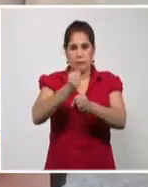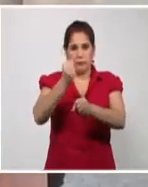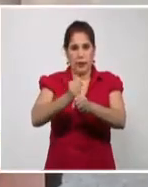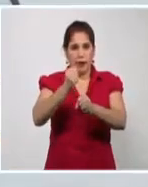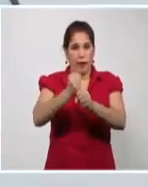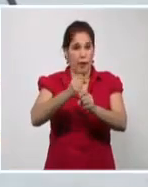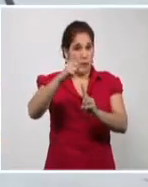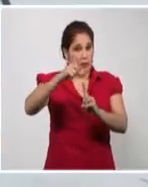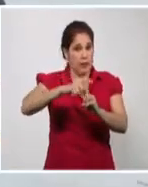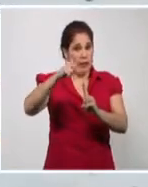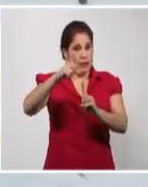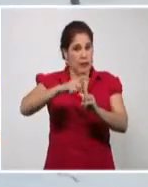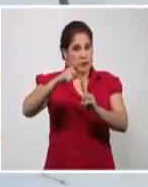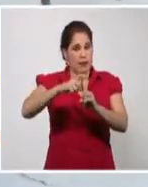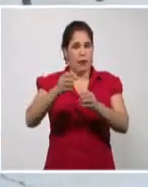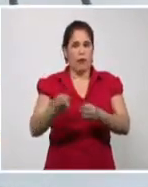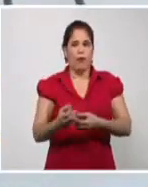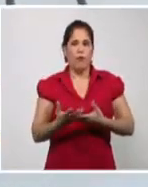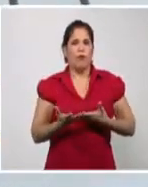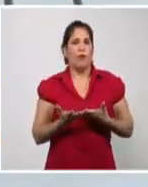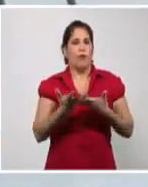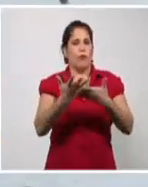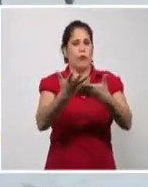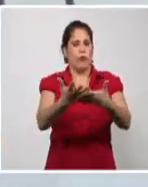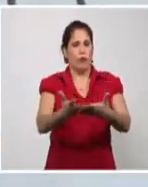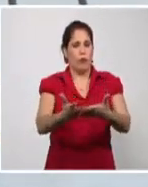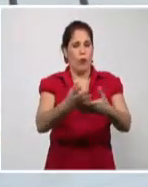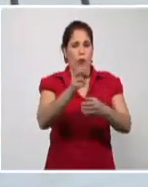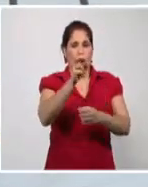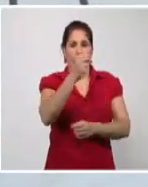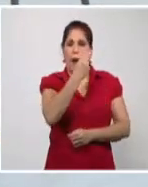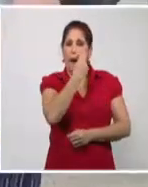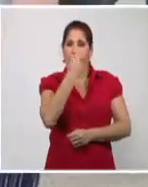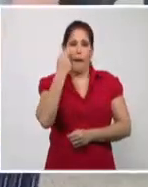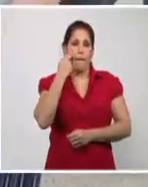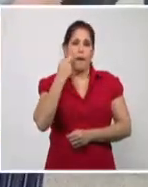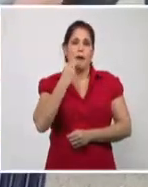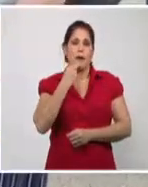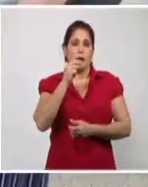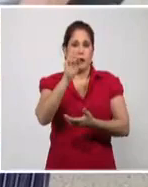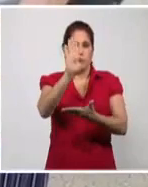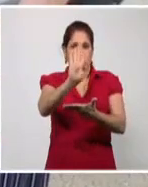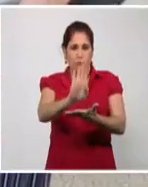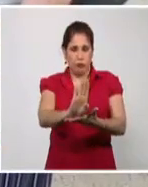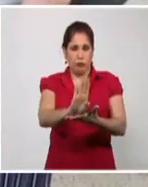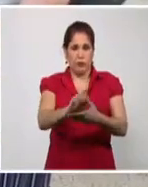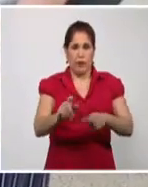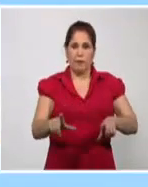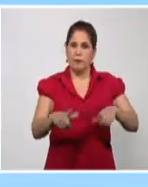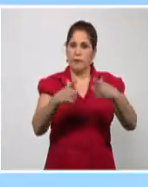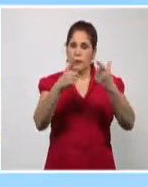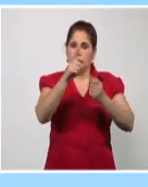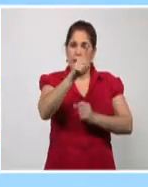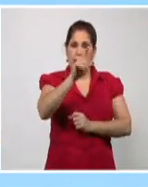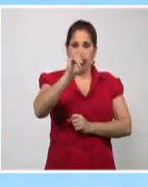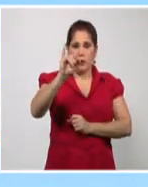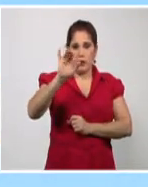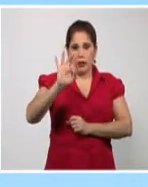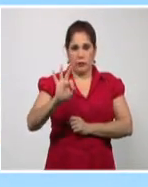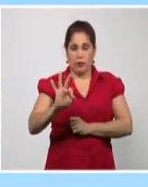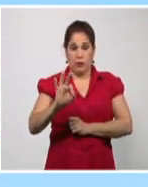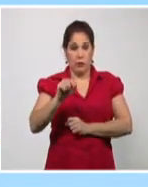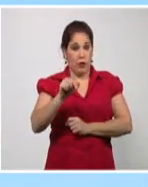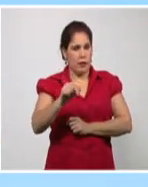organización, colocó una ofrenda floral al héroe nacional de la República de Cuba, José Martí, en su aniversario 168 y